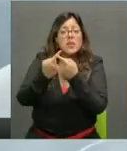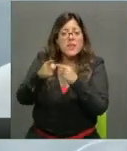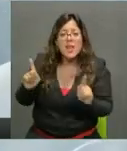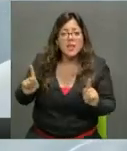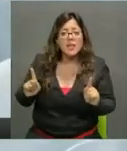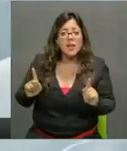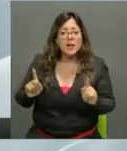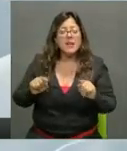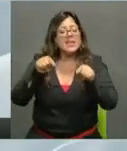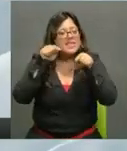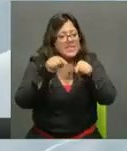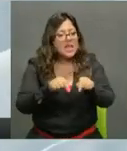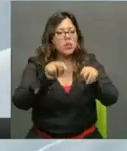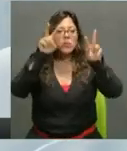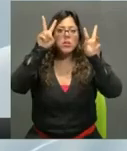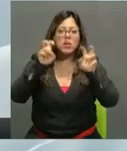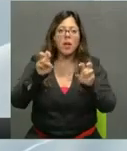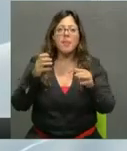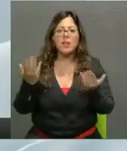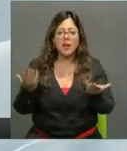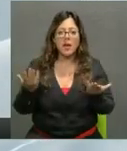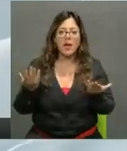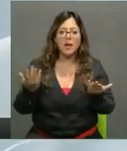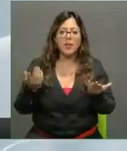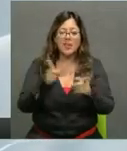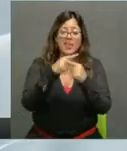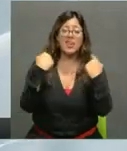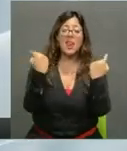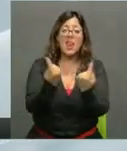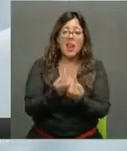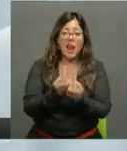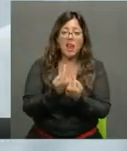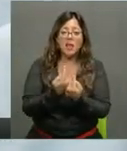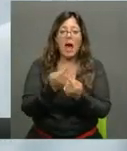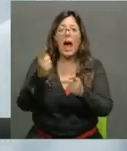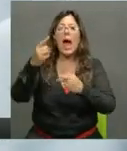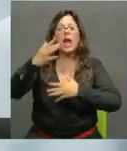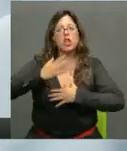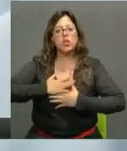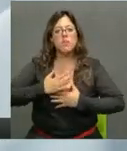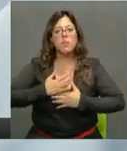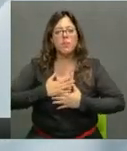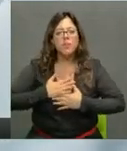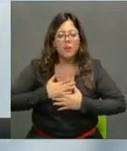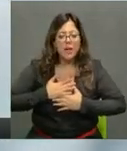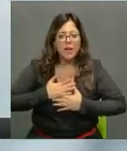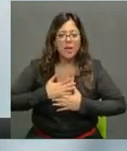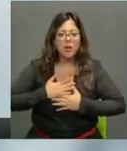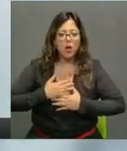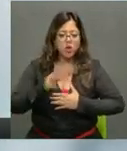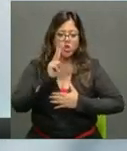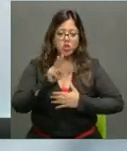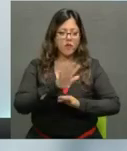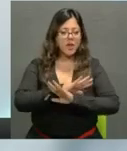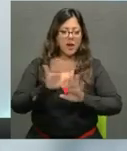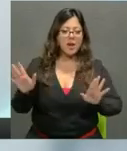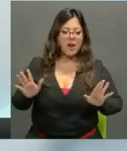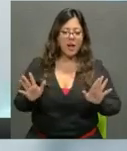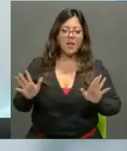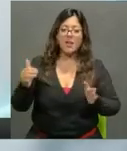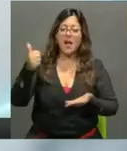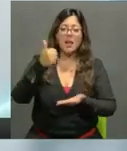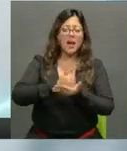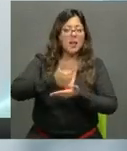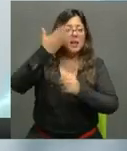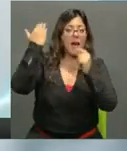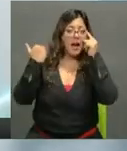esto como derivadas generales de esto me pertenece, porque yo no vi a nadie alcalde en la vuelta anterior,